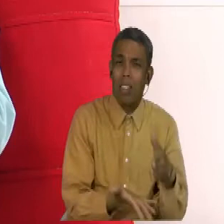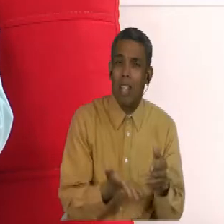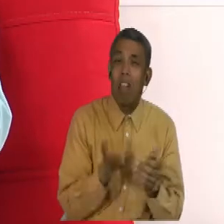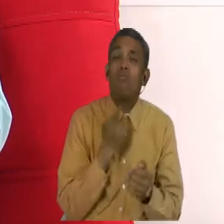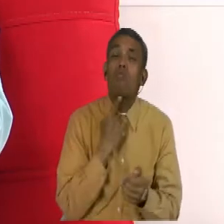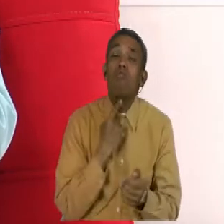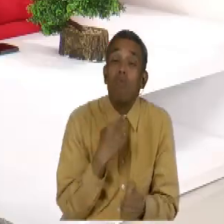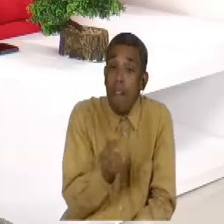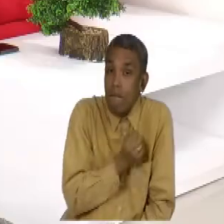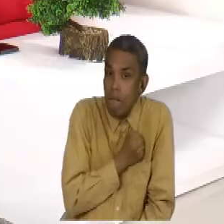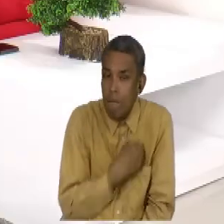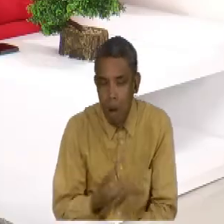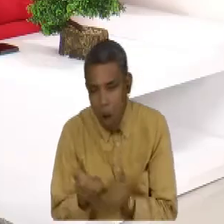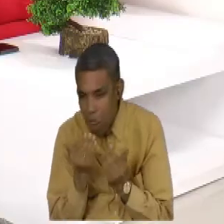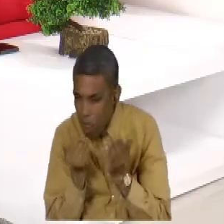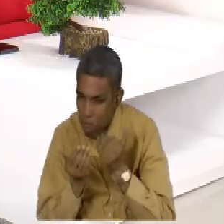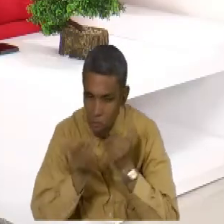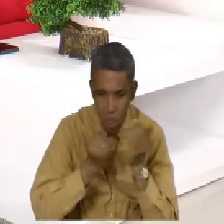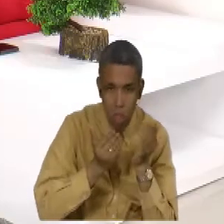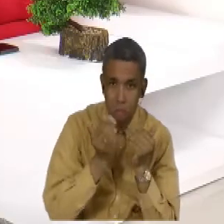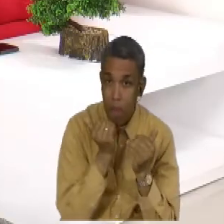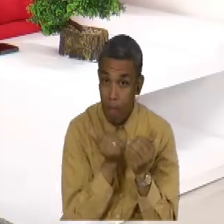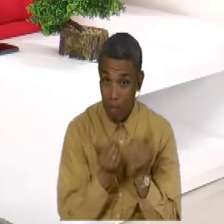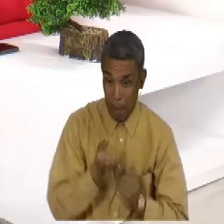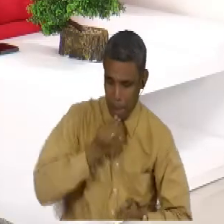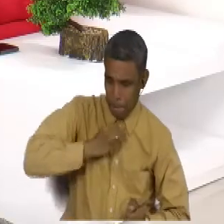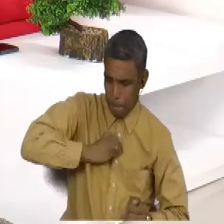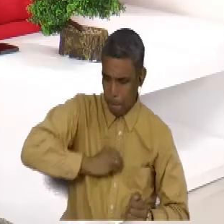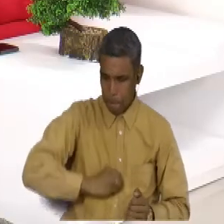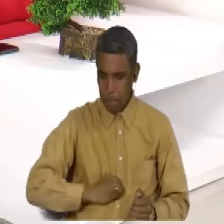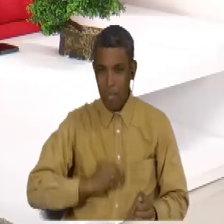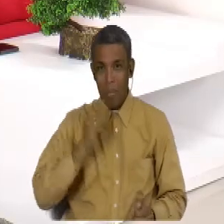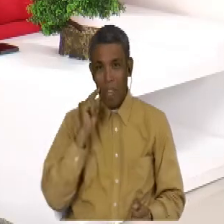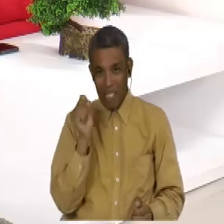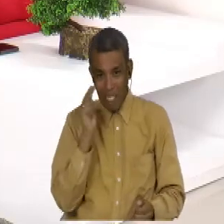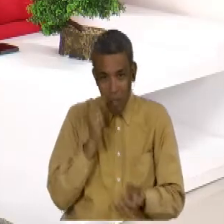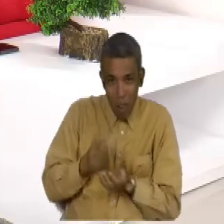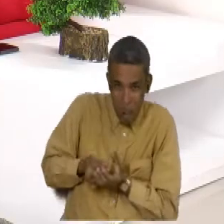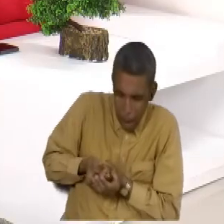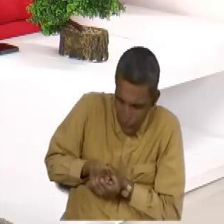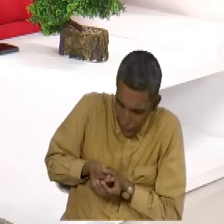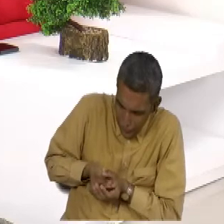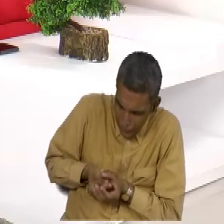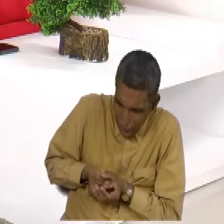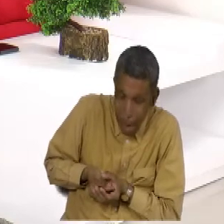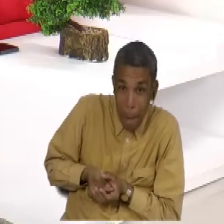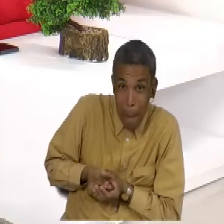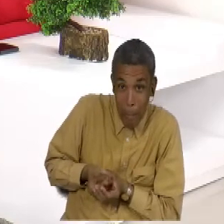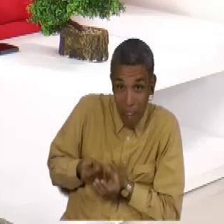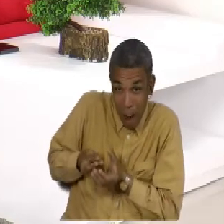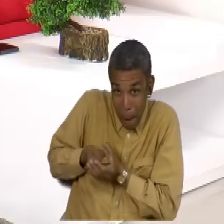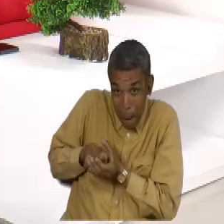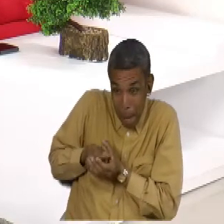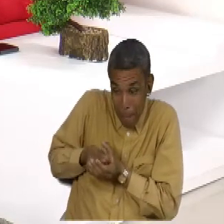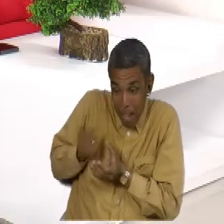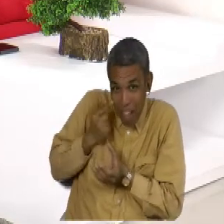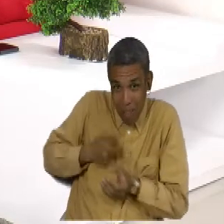unas células que se llaman adipocitos, que son células de grasa, y entonces la energía que usted no va